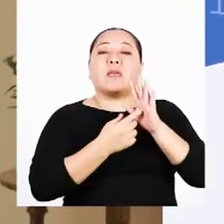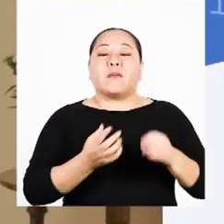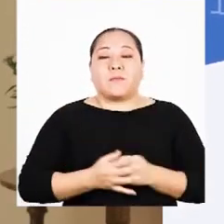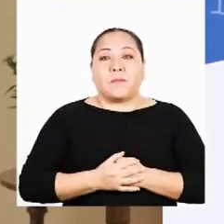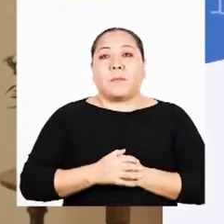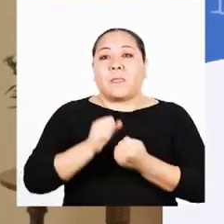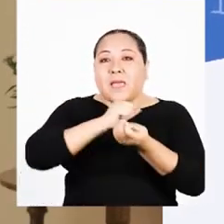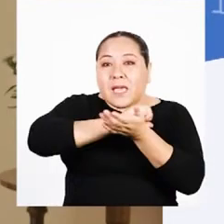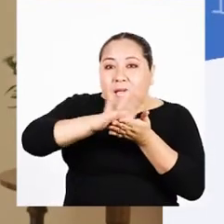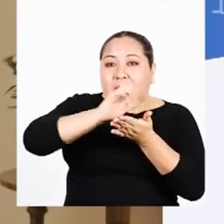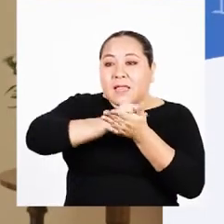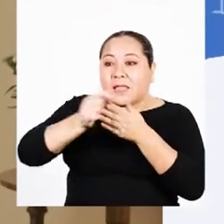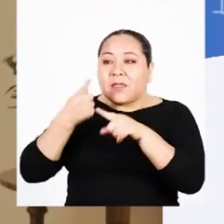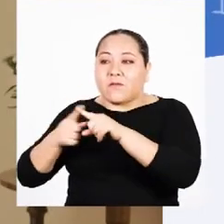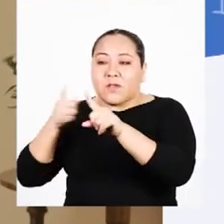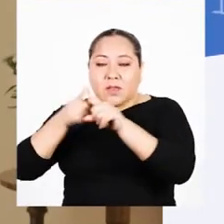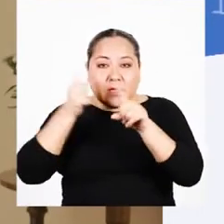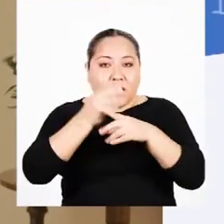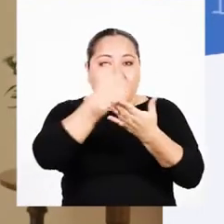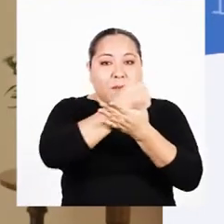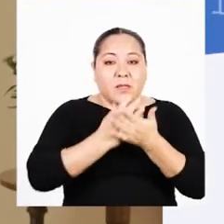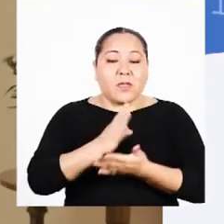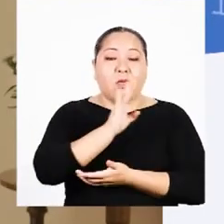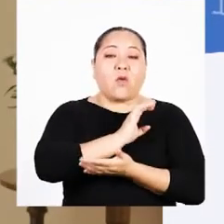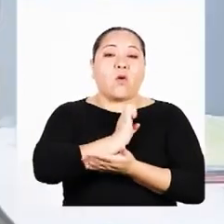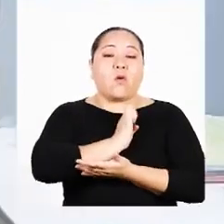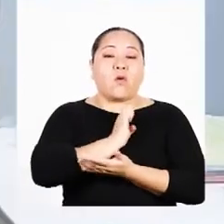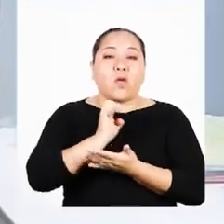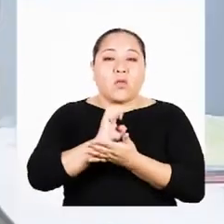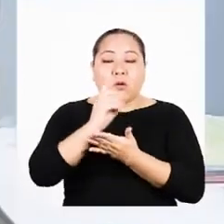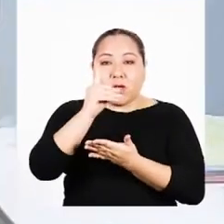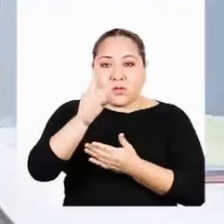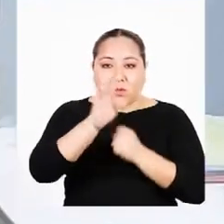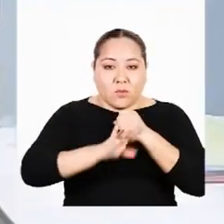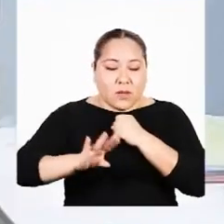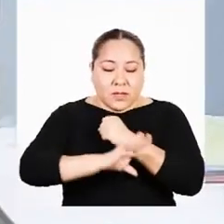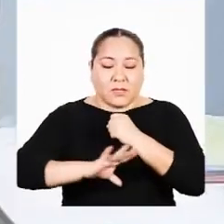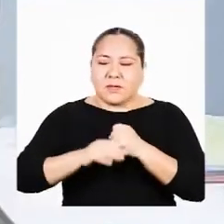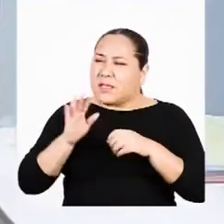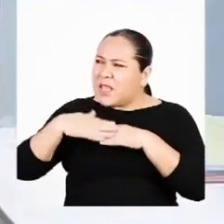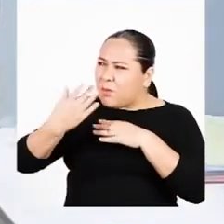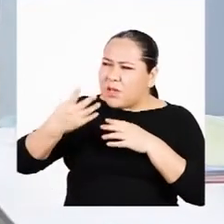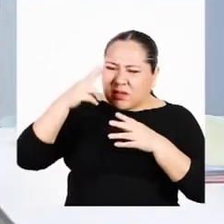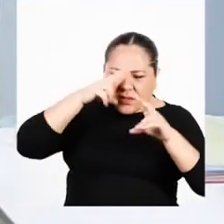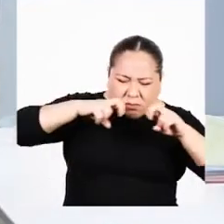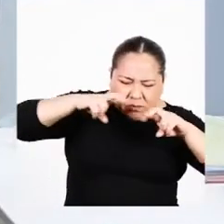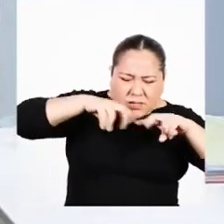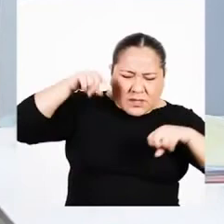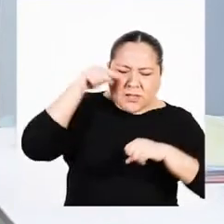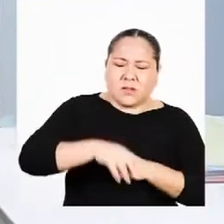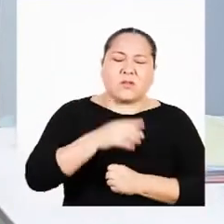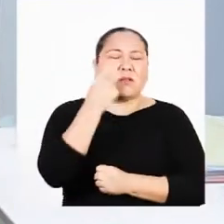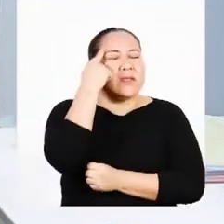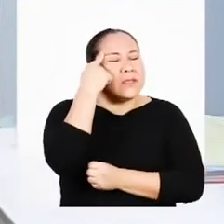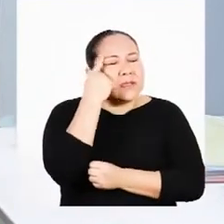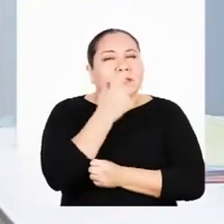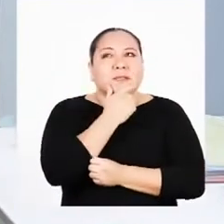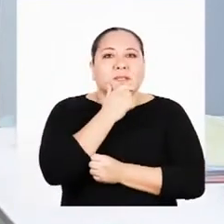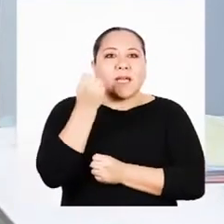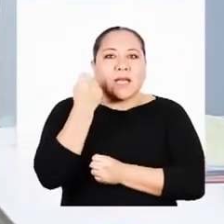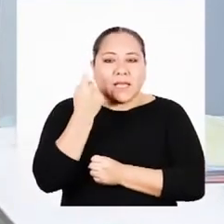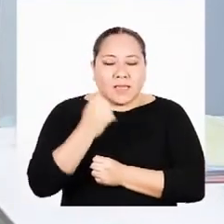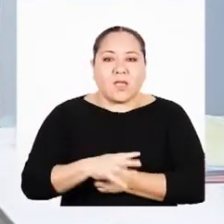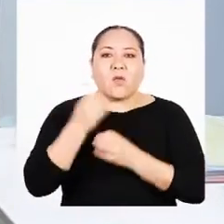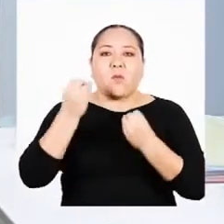la gratuidad en los diferentes niveles de educación básica. Luego de toda esa investigación, profesora, me doy cuenta de por qué